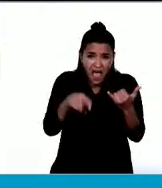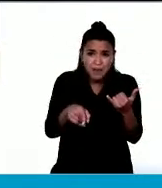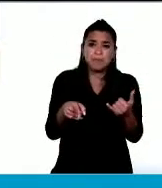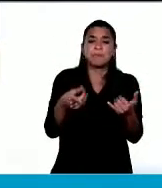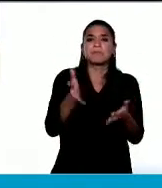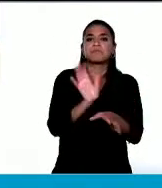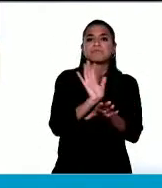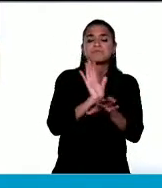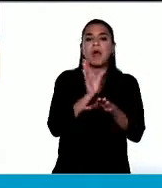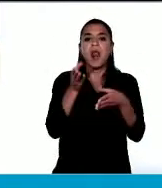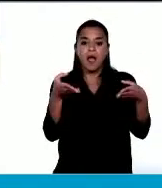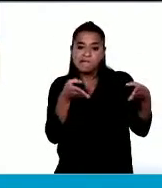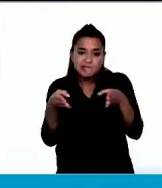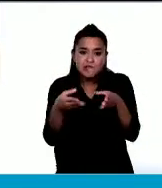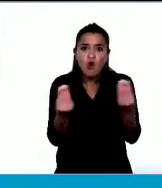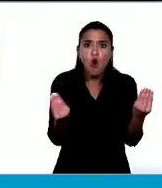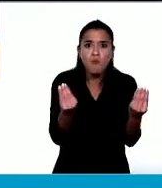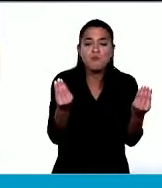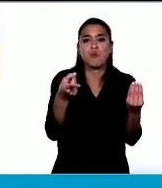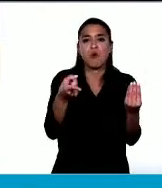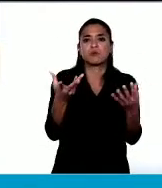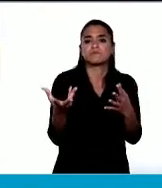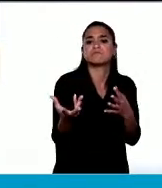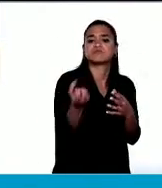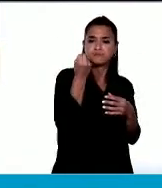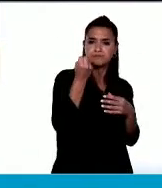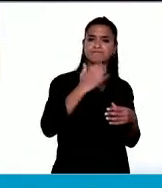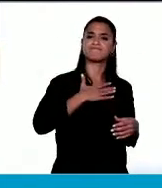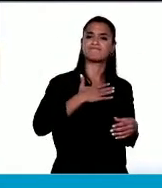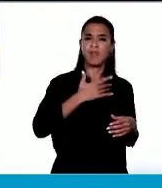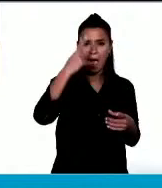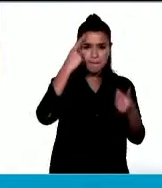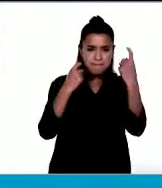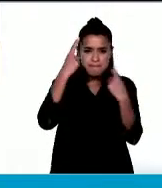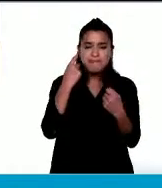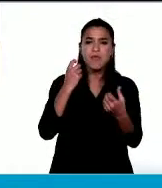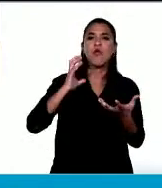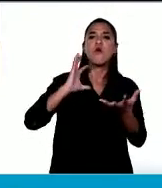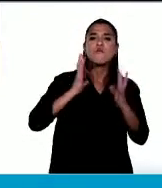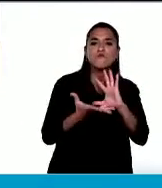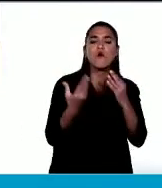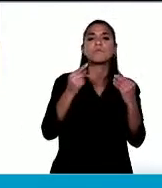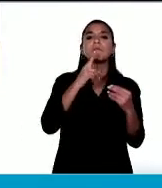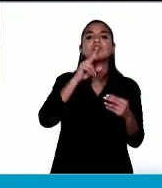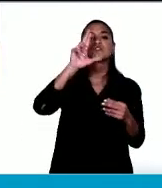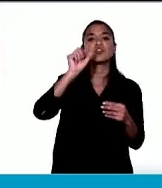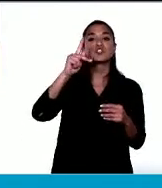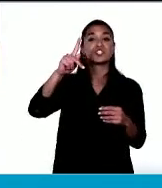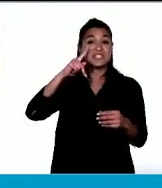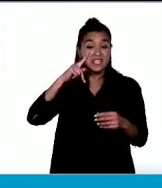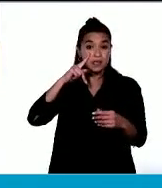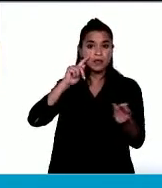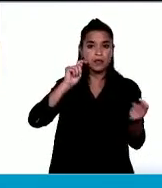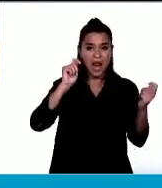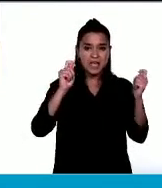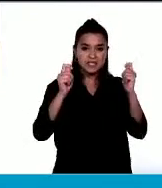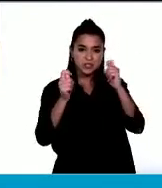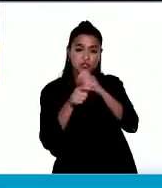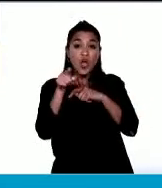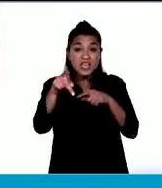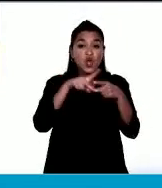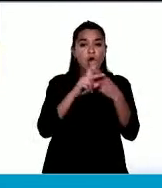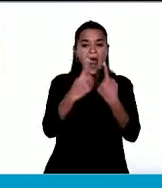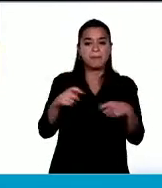en el curso de la misma, apropiarnos de las lecciones y del método expresado por Trotsky en el programa de transición, es una